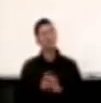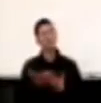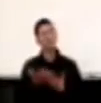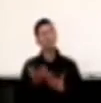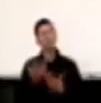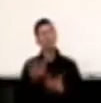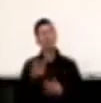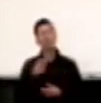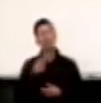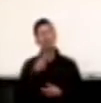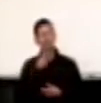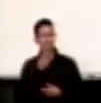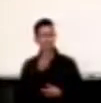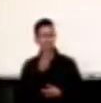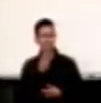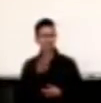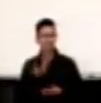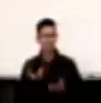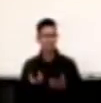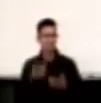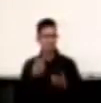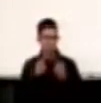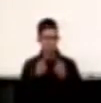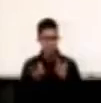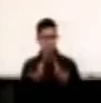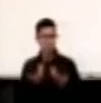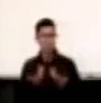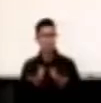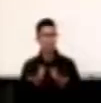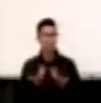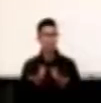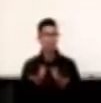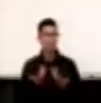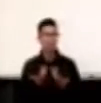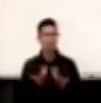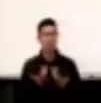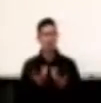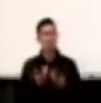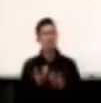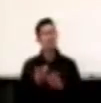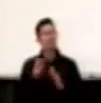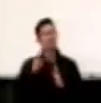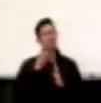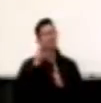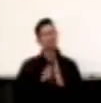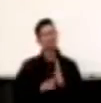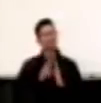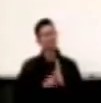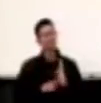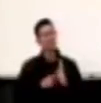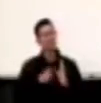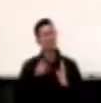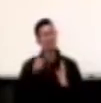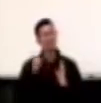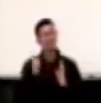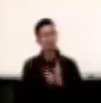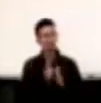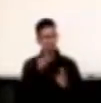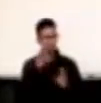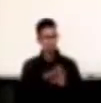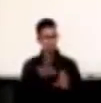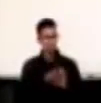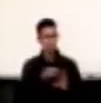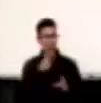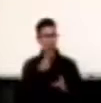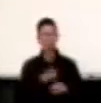ahora, de las reformas electorales, confundimos, repito muchas veces, las reformas, dicen,